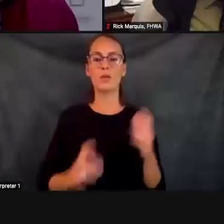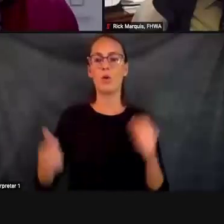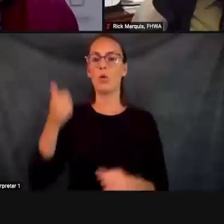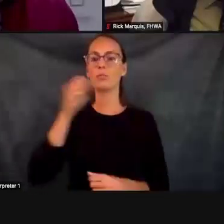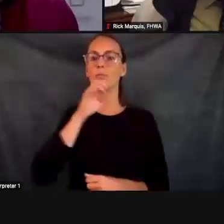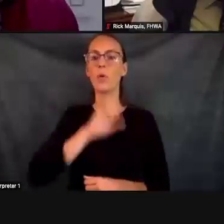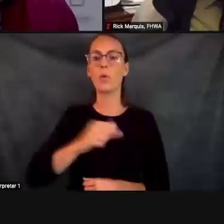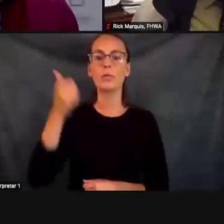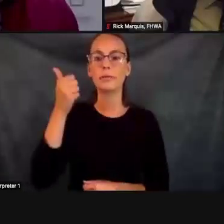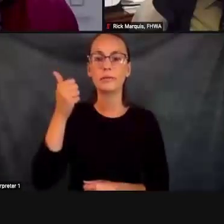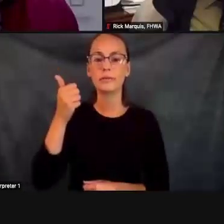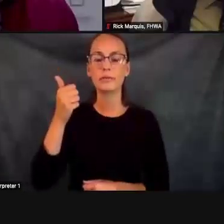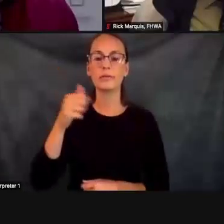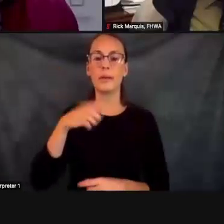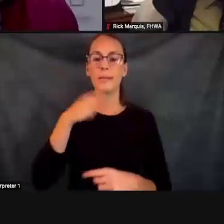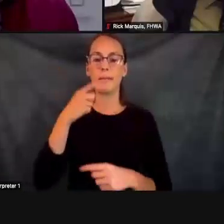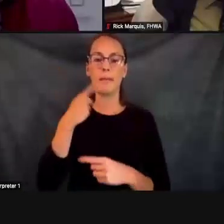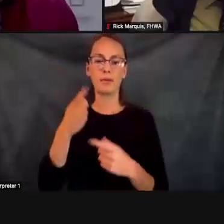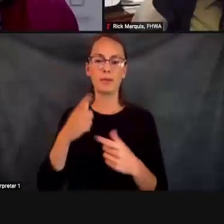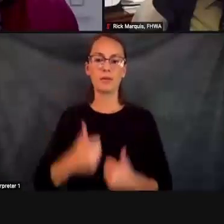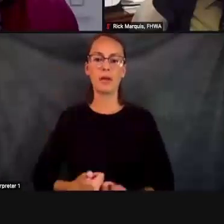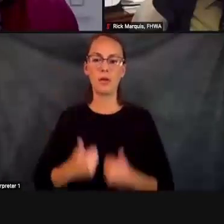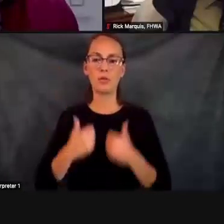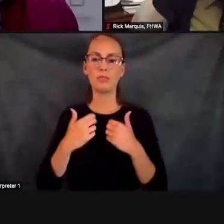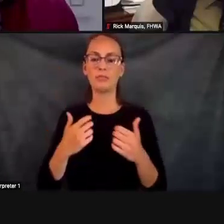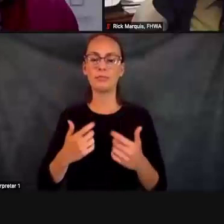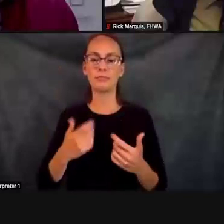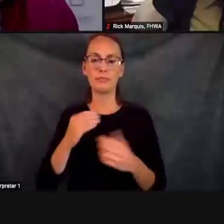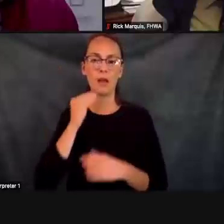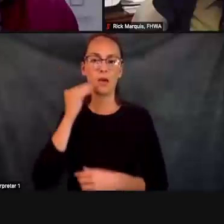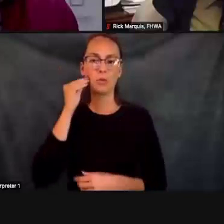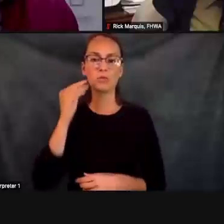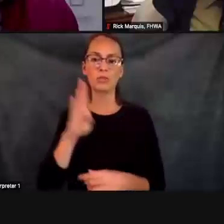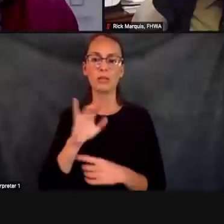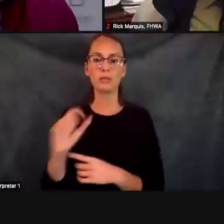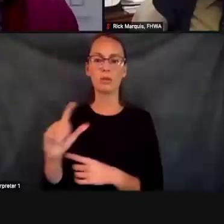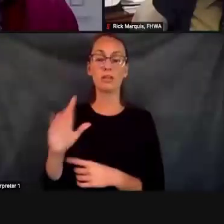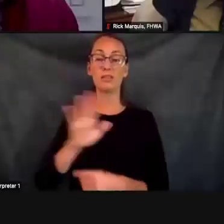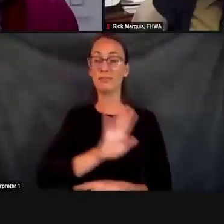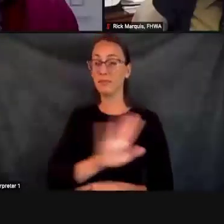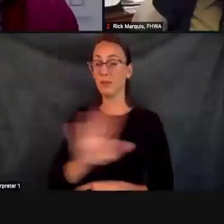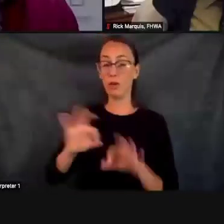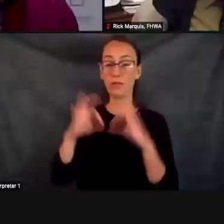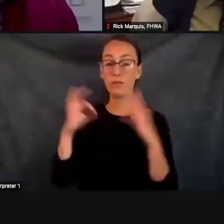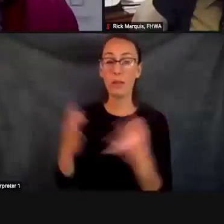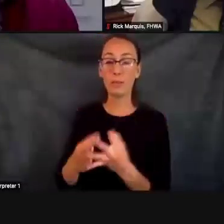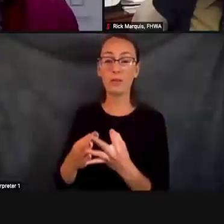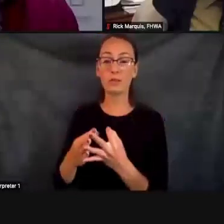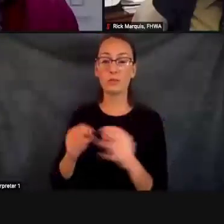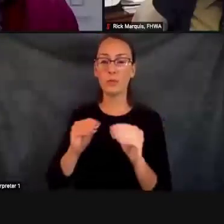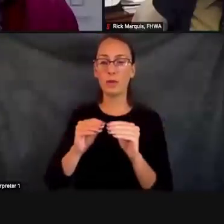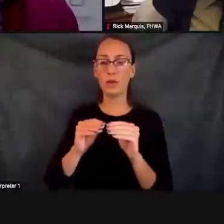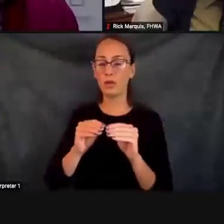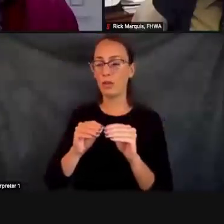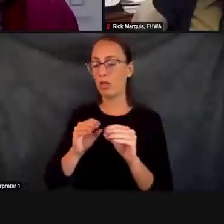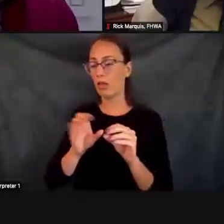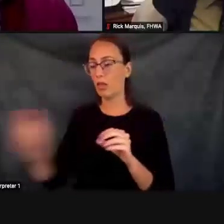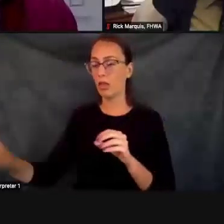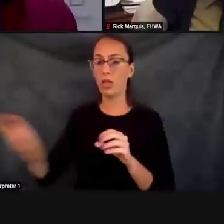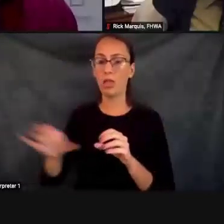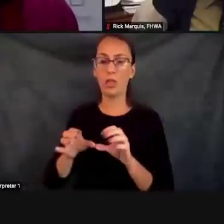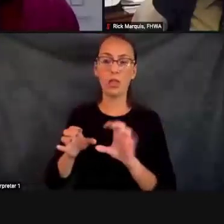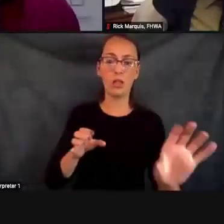residencias públicas que existe desde el año 1940. Hay comunidades totales que van a ser